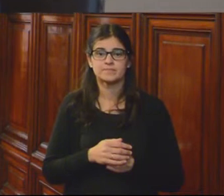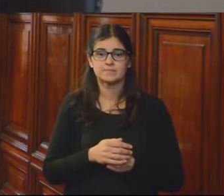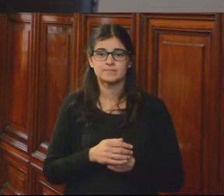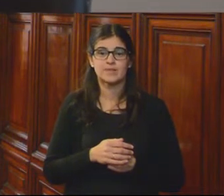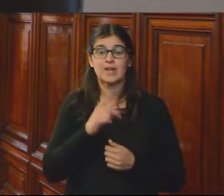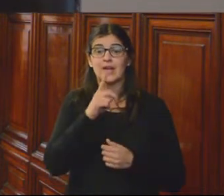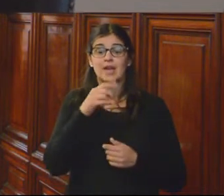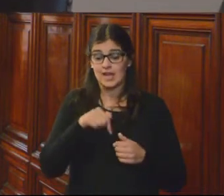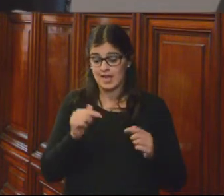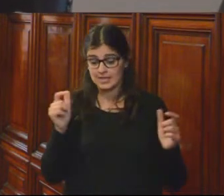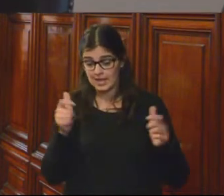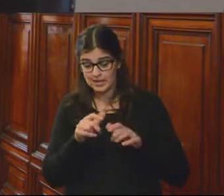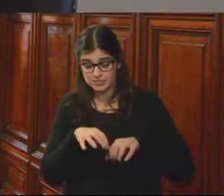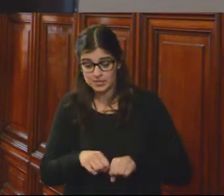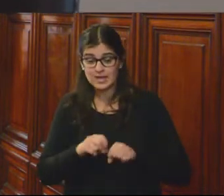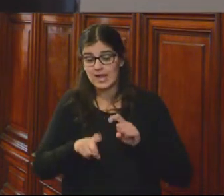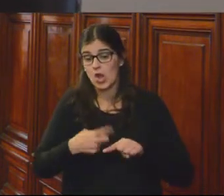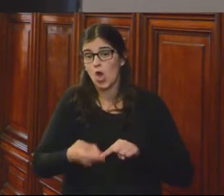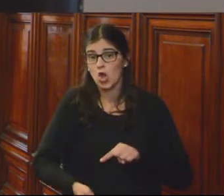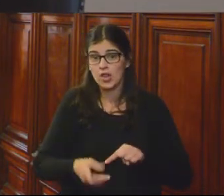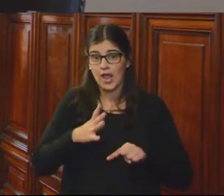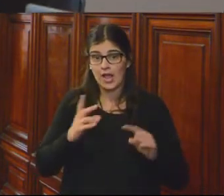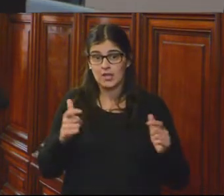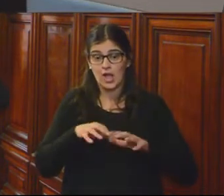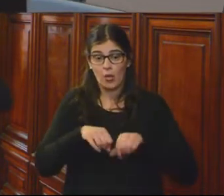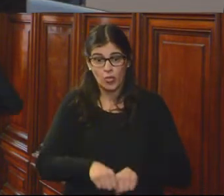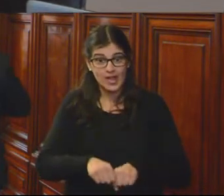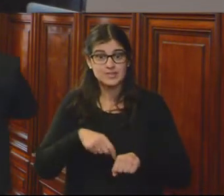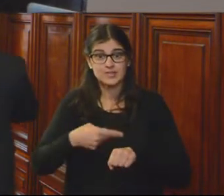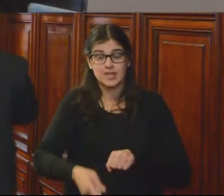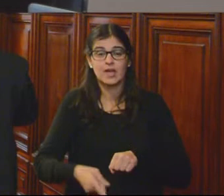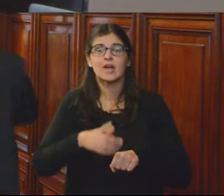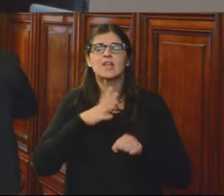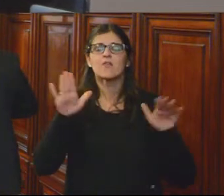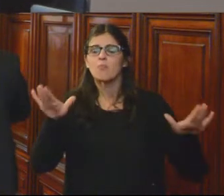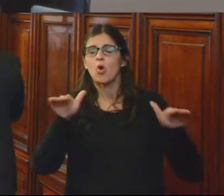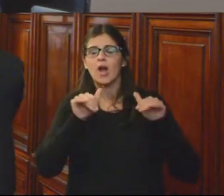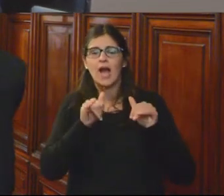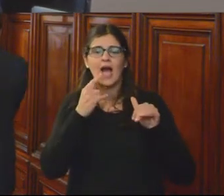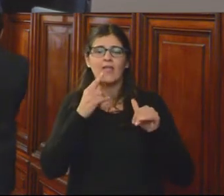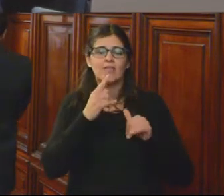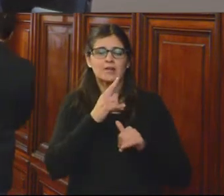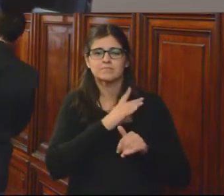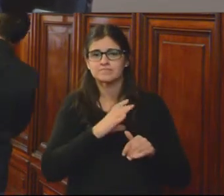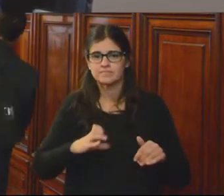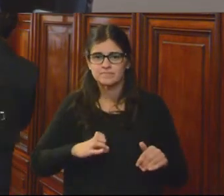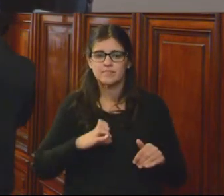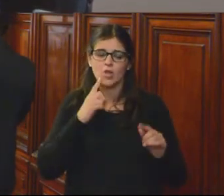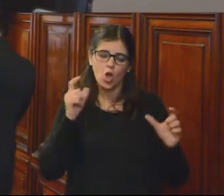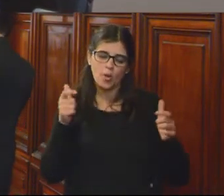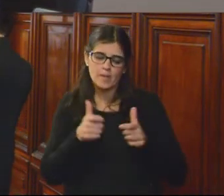Esta audiencia y la que sigue son audiencias convocadas de oficio por la